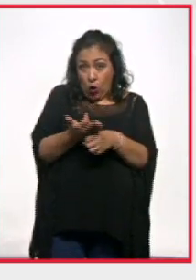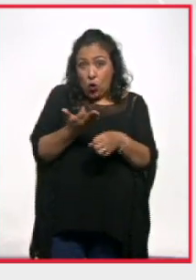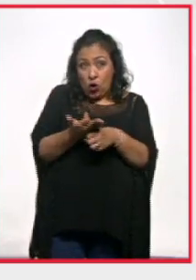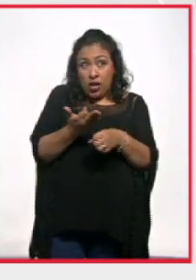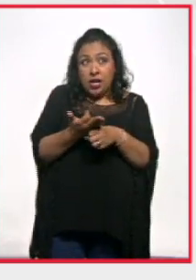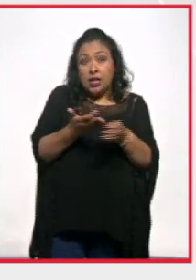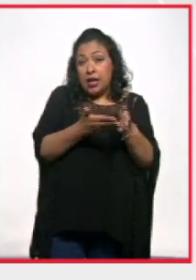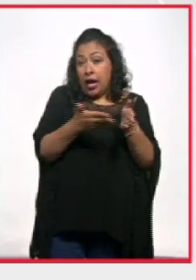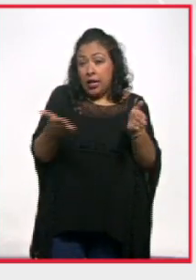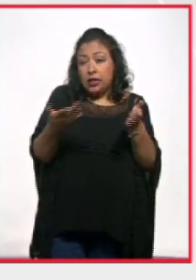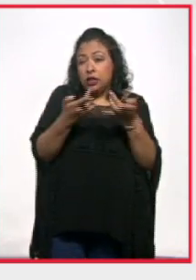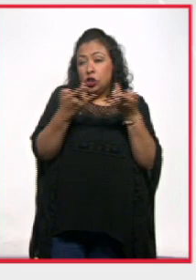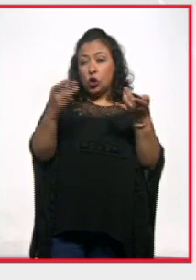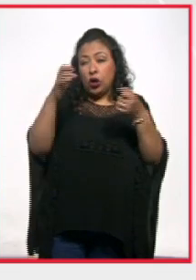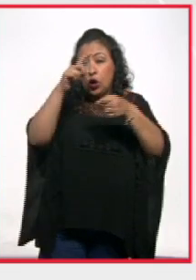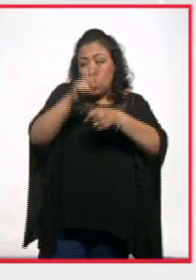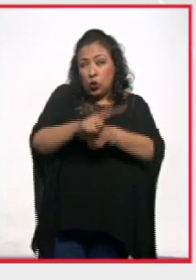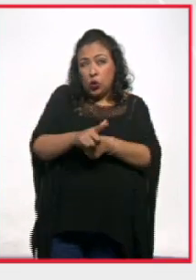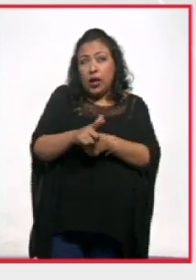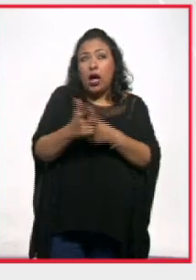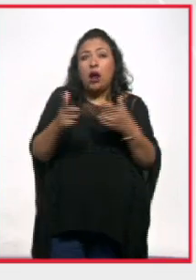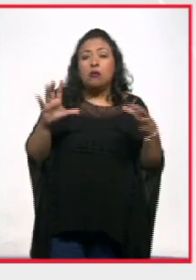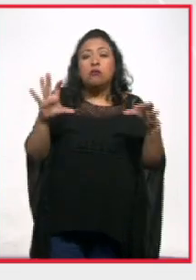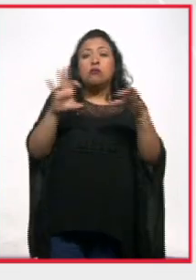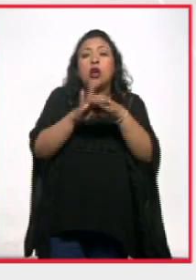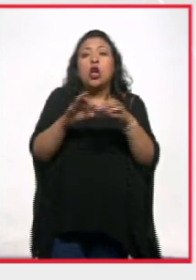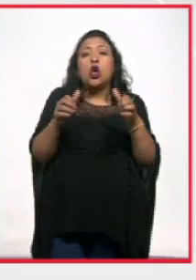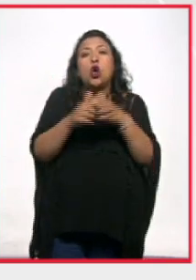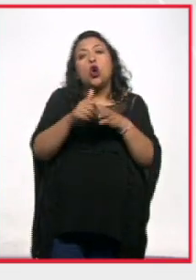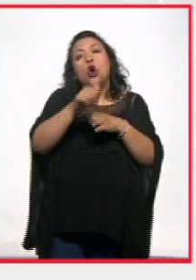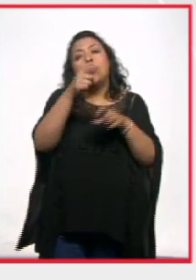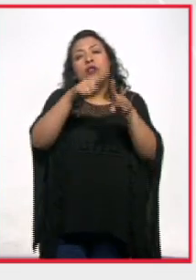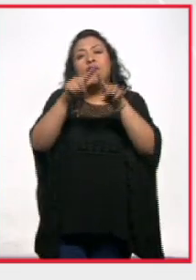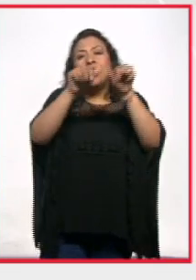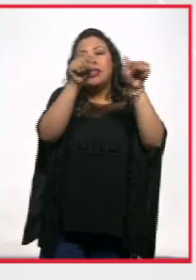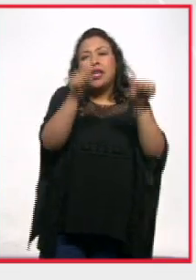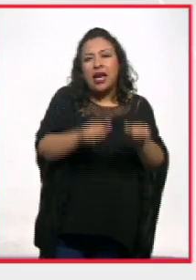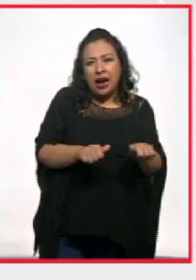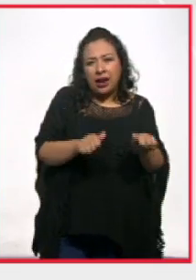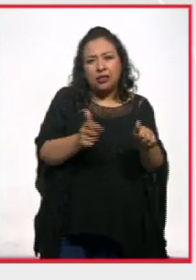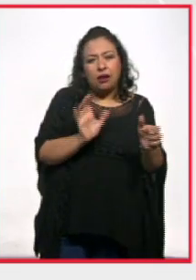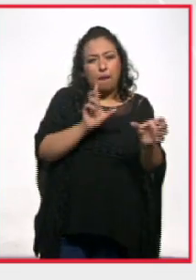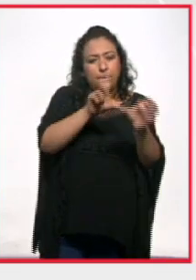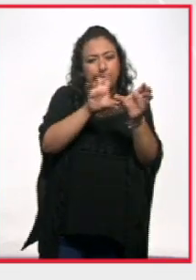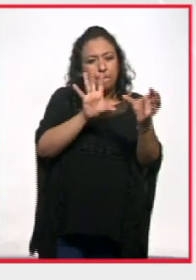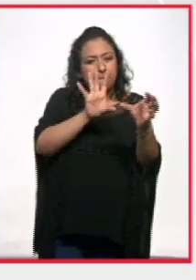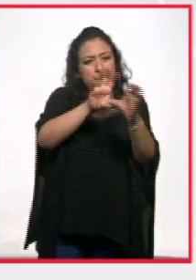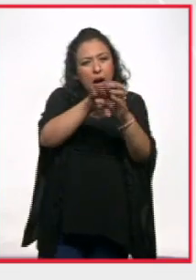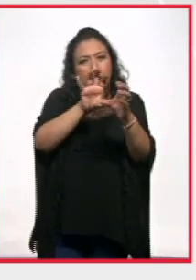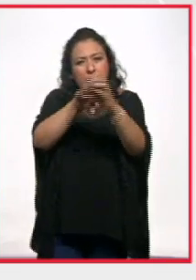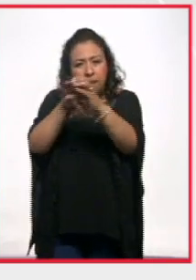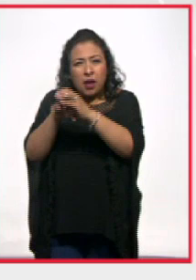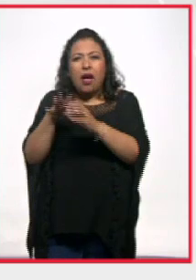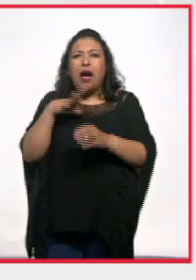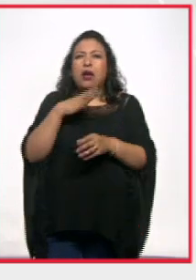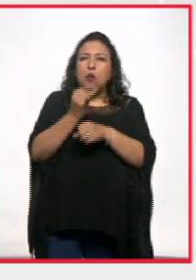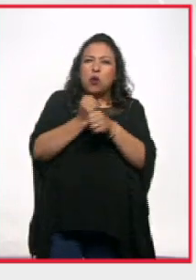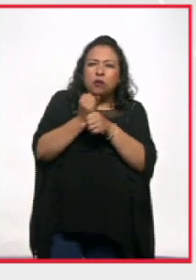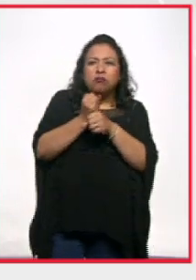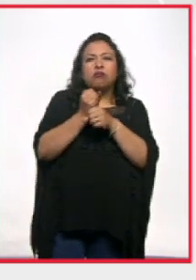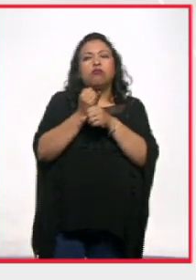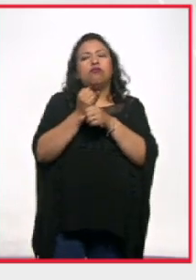nuestra historia cultural se relaciona con las otras artes de diversas maneras. Entonces, era una exploración